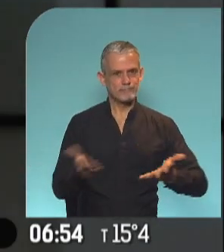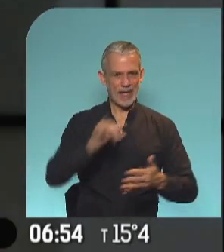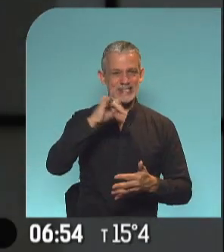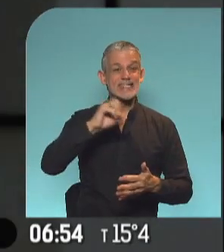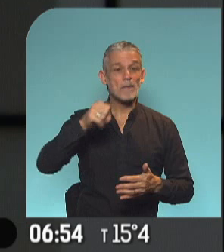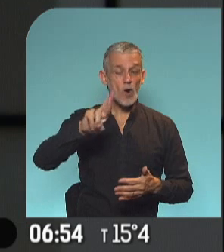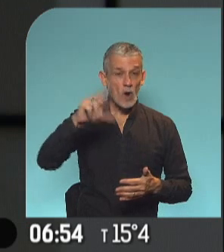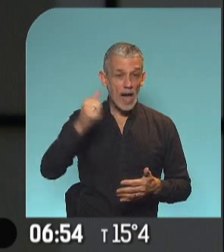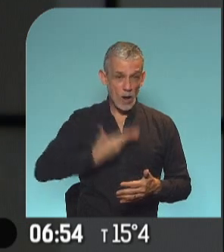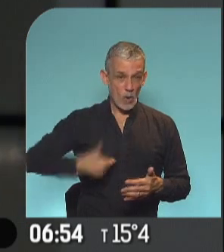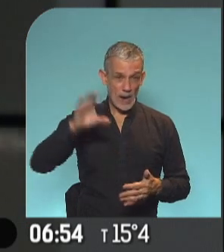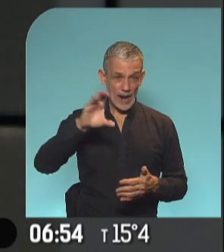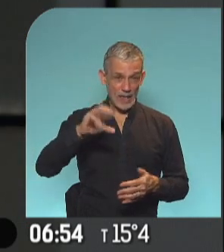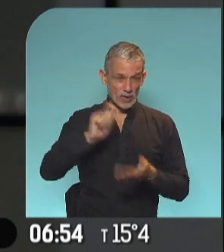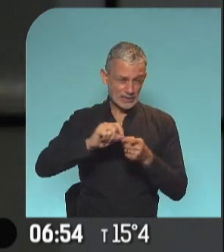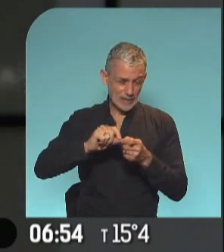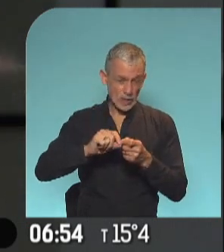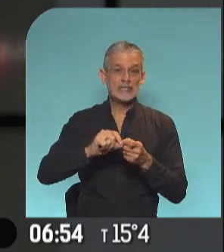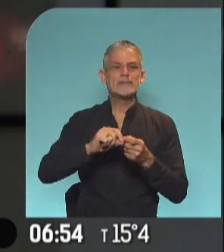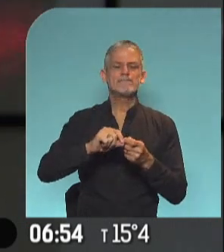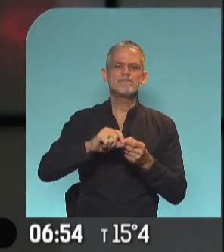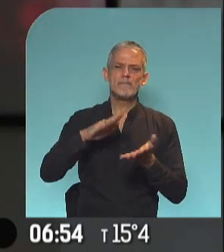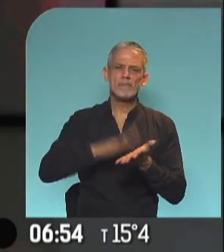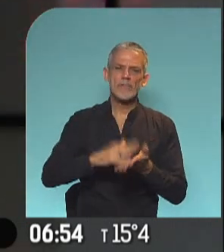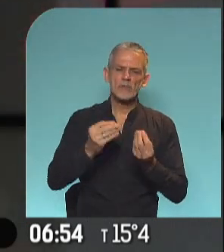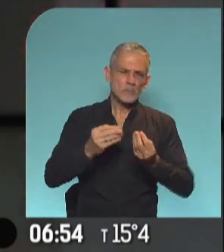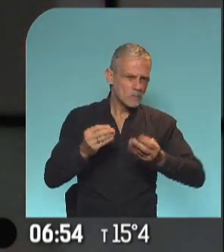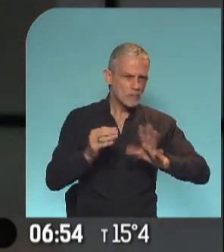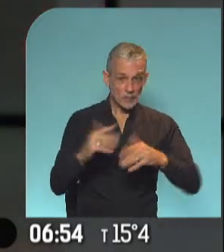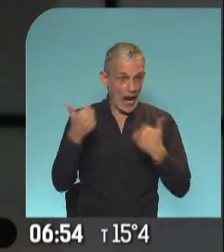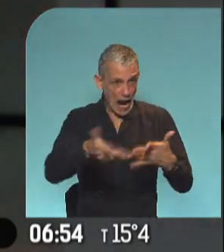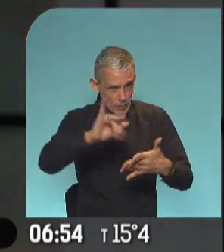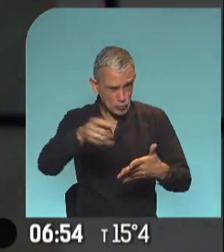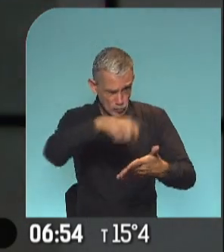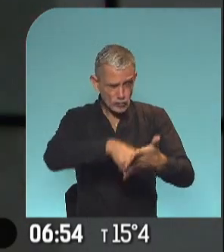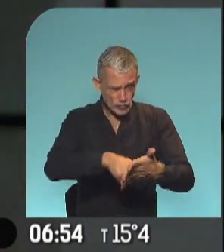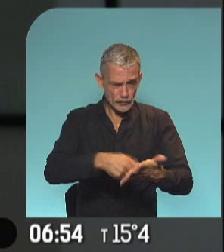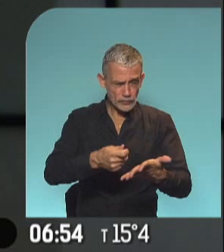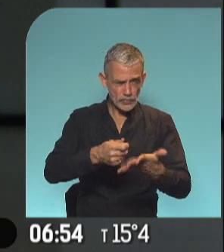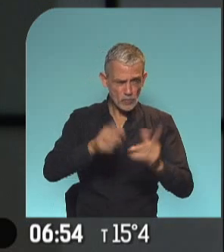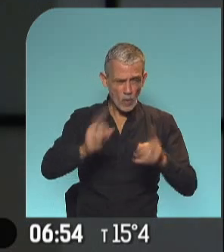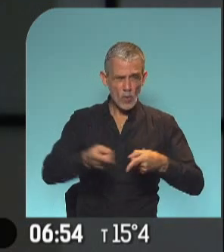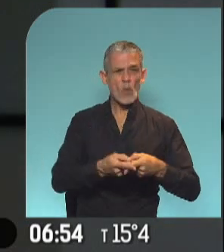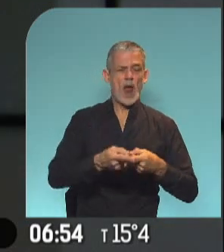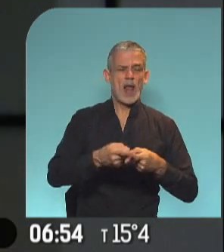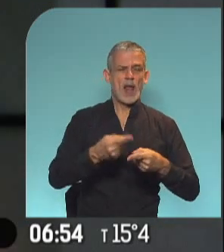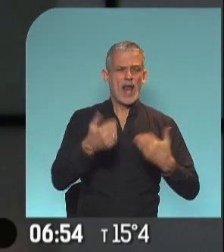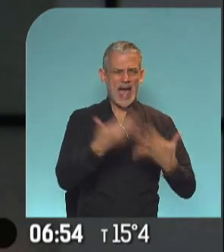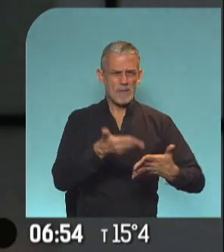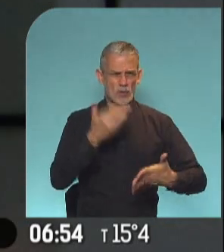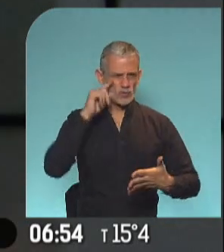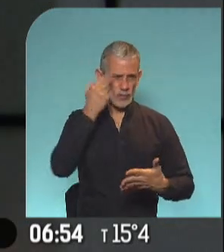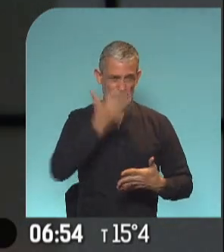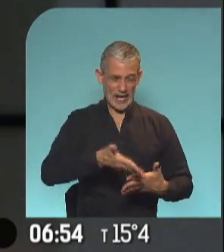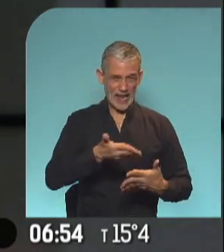de Santiago del Estero, sobre los cuestionamientos. Al margen del apoyo a esta decisión del presidente Alberto Fernández, los